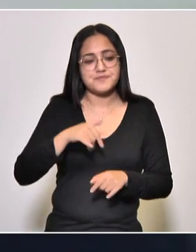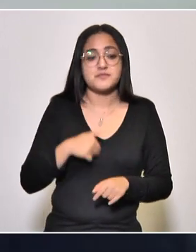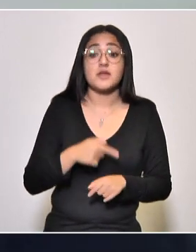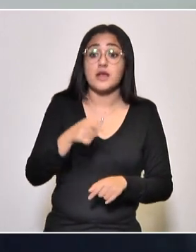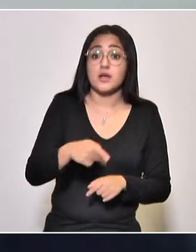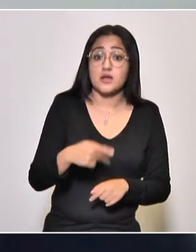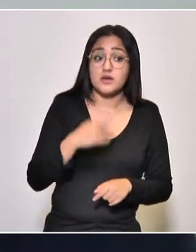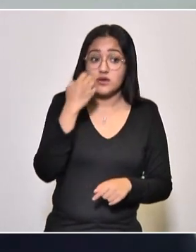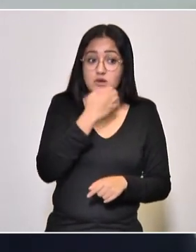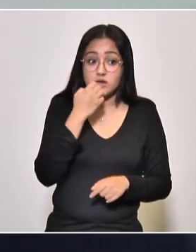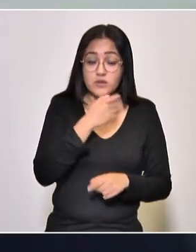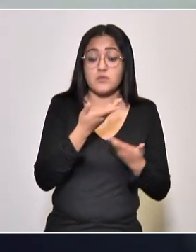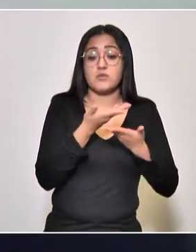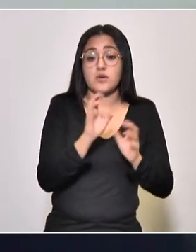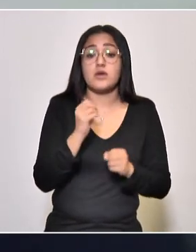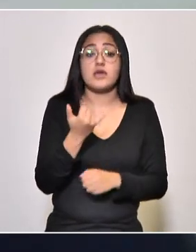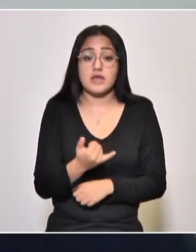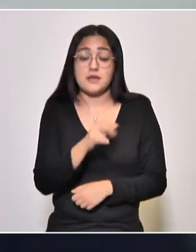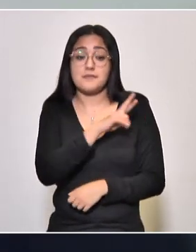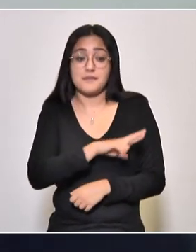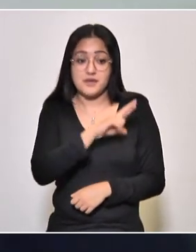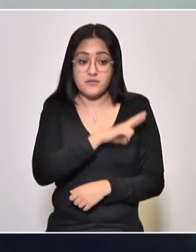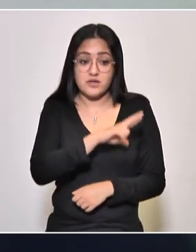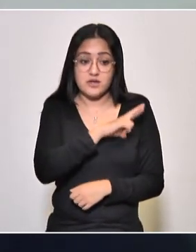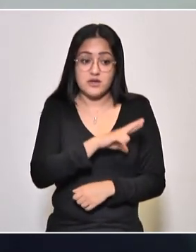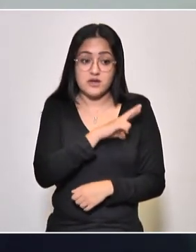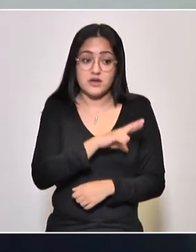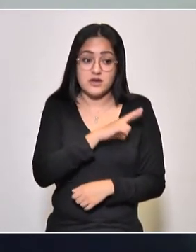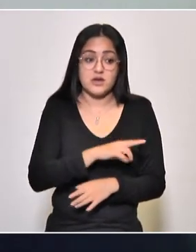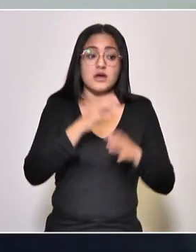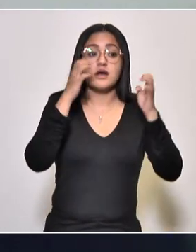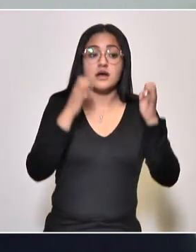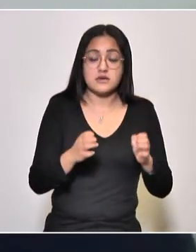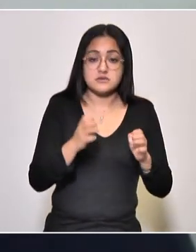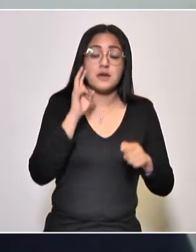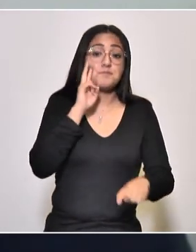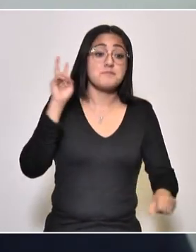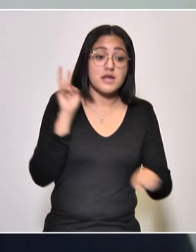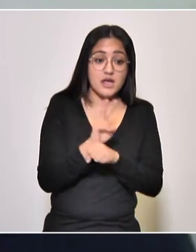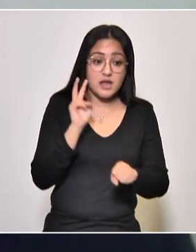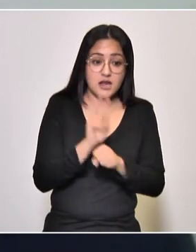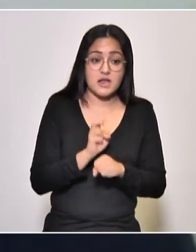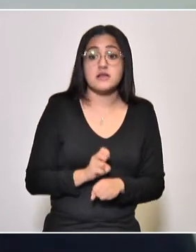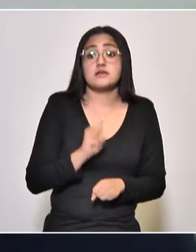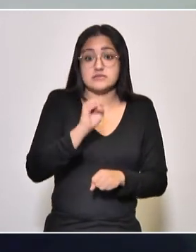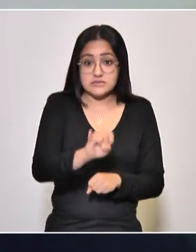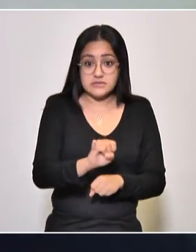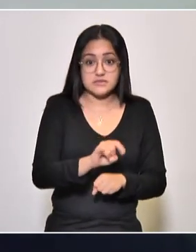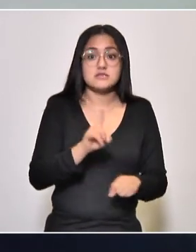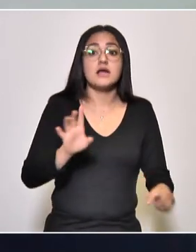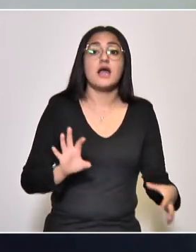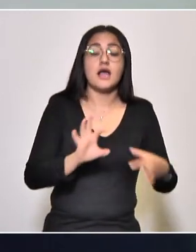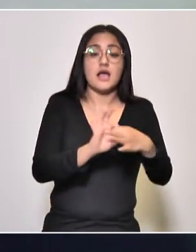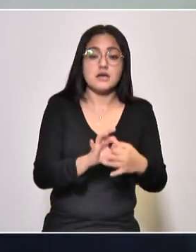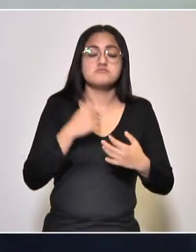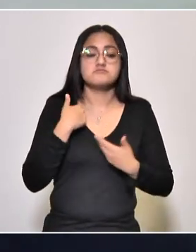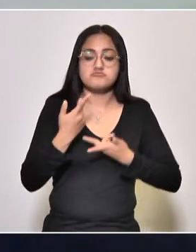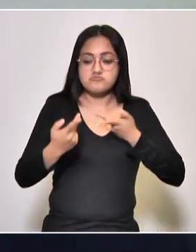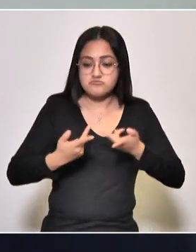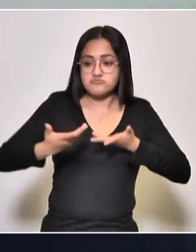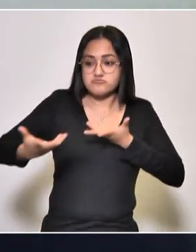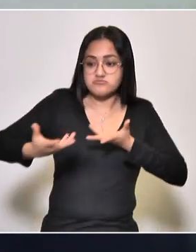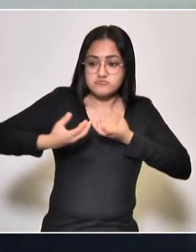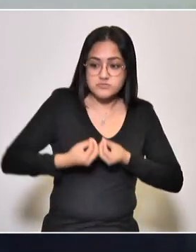las escuelas, tanto públicas como privadas, están siendo supervisadas y están siendo acompañadas